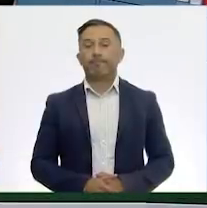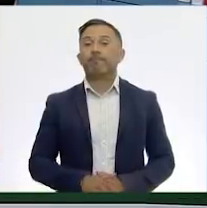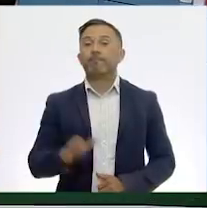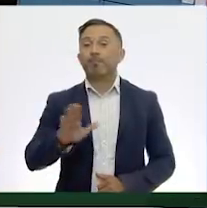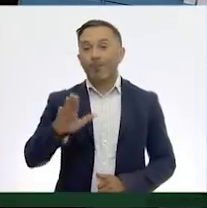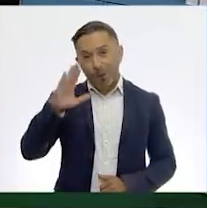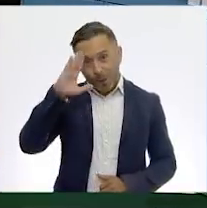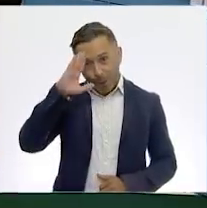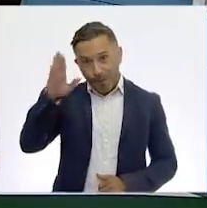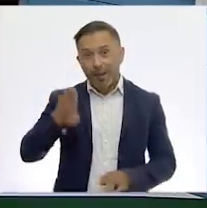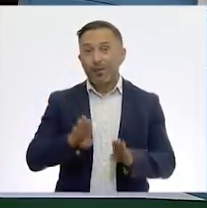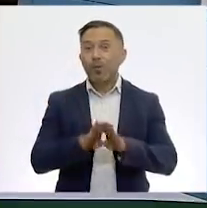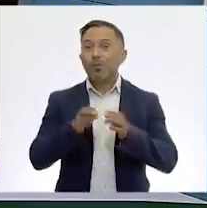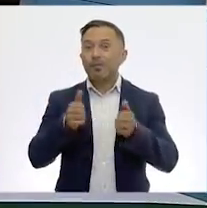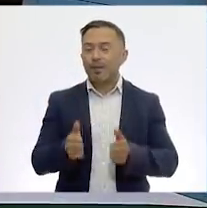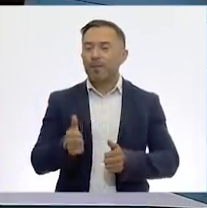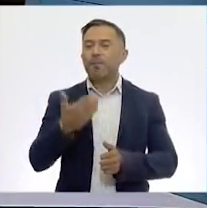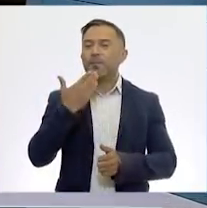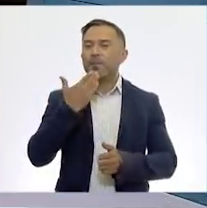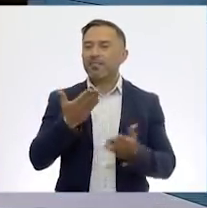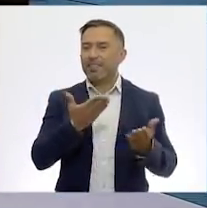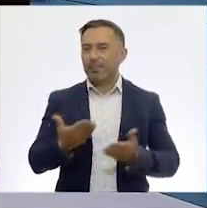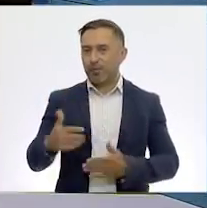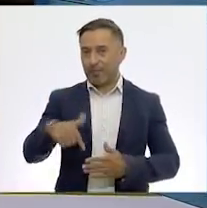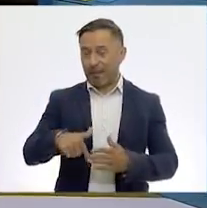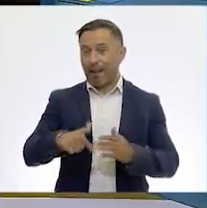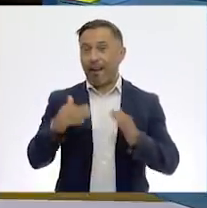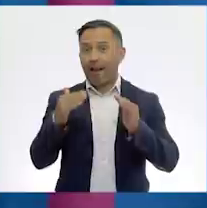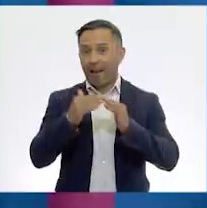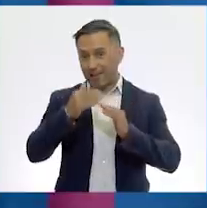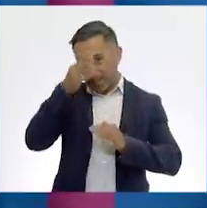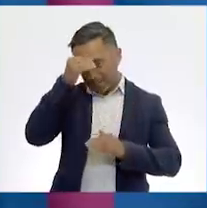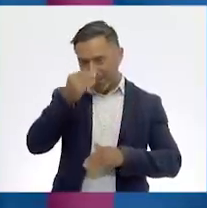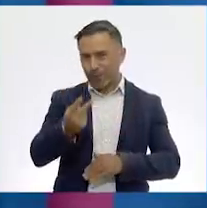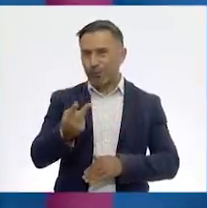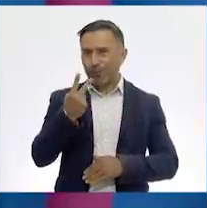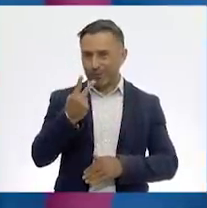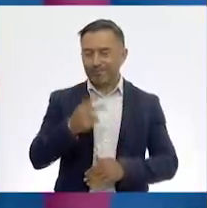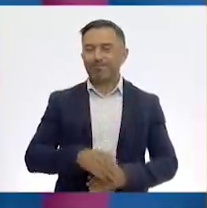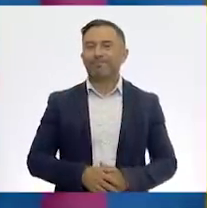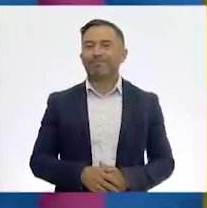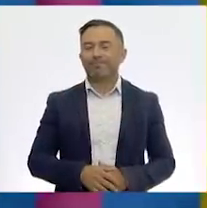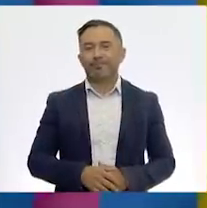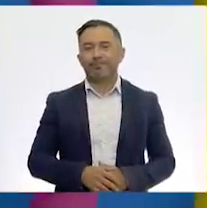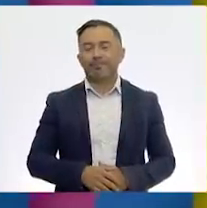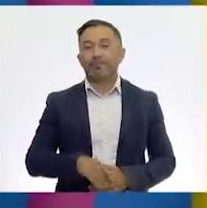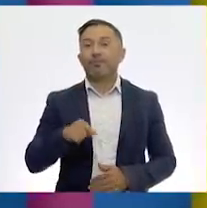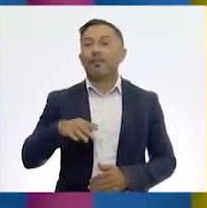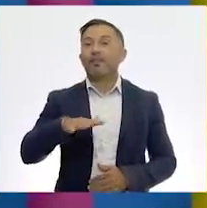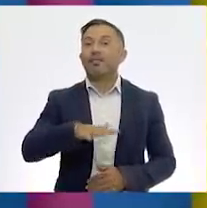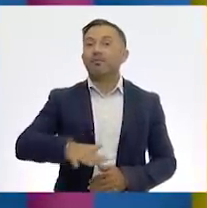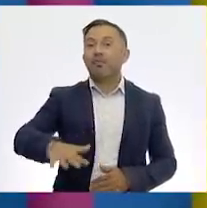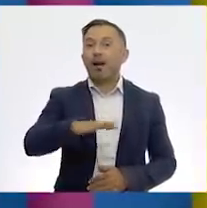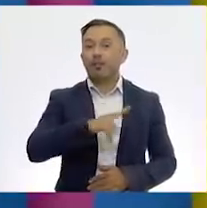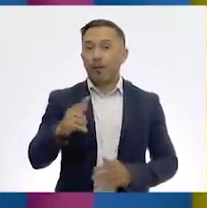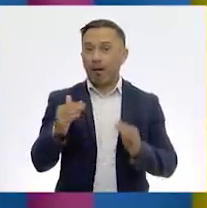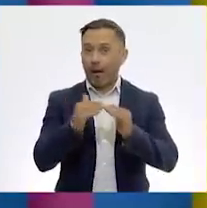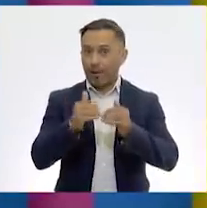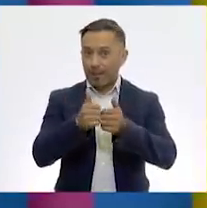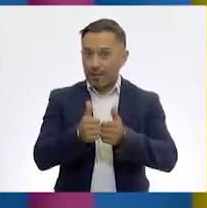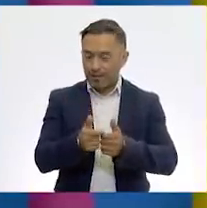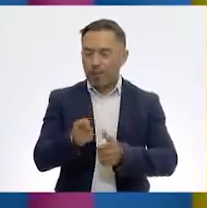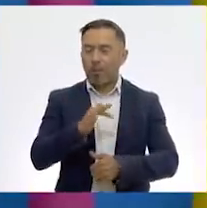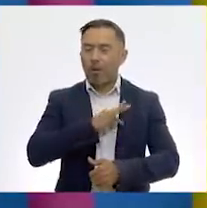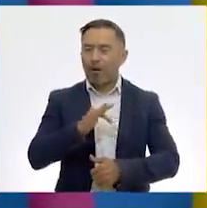Hola, ¿cómo están? Bienvenidos a su programa Aprende en Casa 2. Un espacio en el que vamos a poder estudiar y divertirnos desde